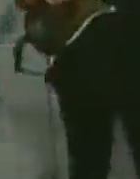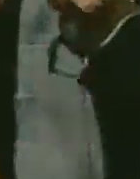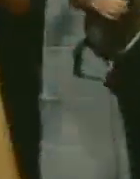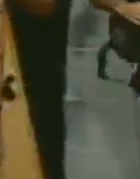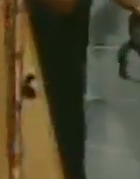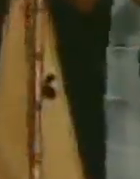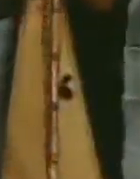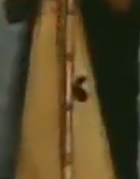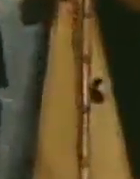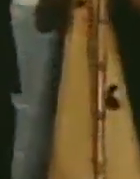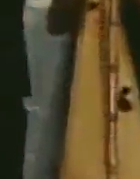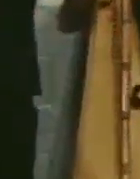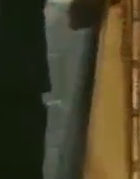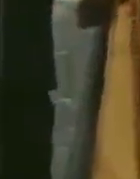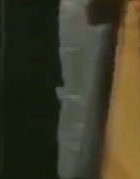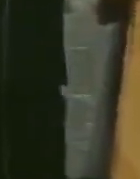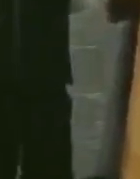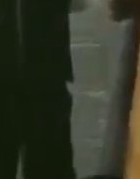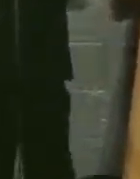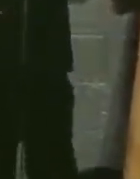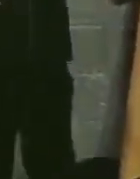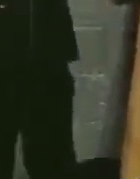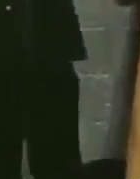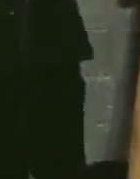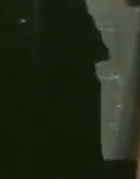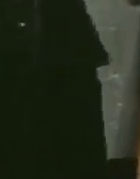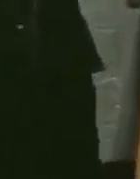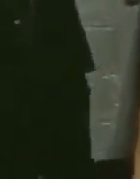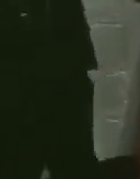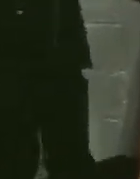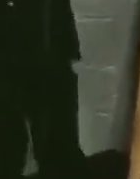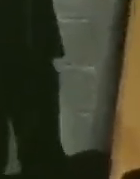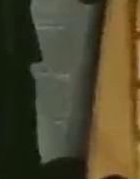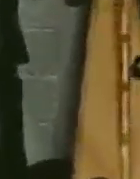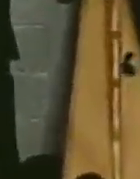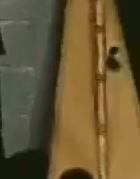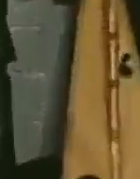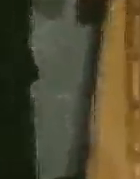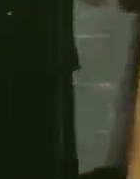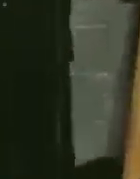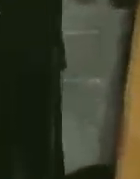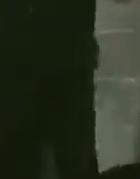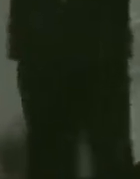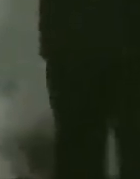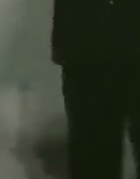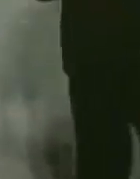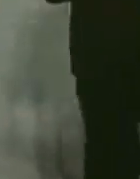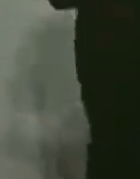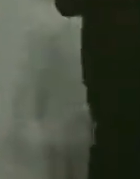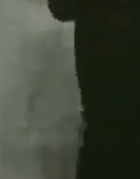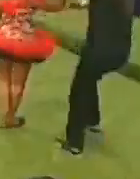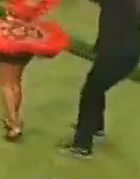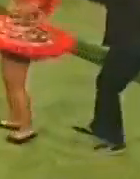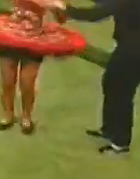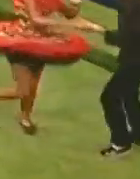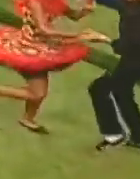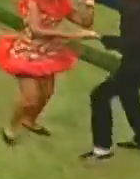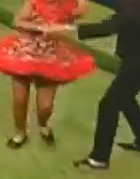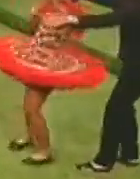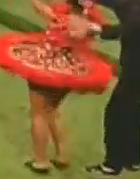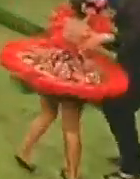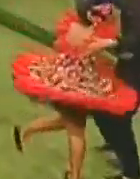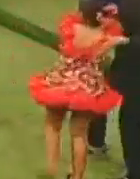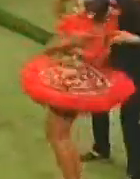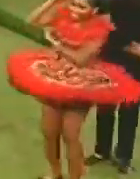Bienvenido a Santa Teresa, que ese mi pueblo ejemplar. Presidente Santa Teresa, lo voy a volver a invitar para ver si usted se viene a